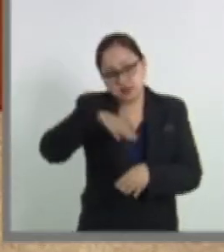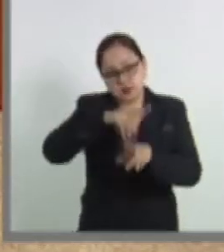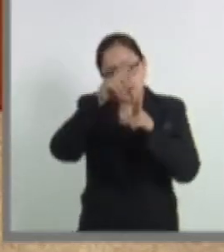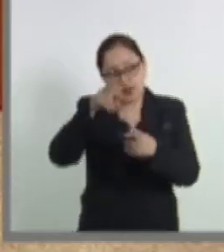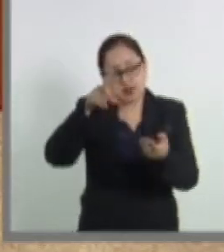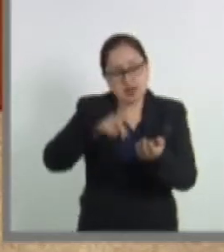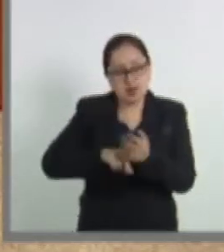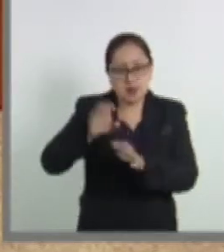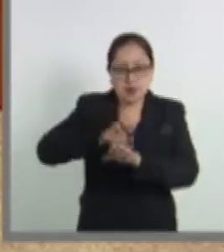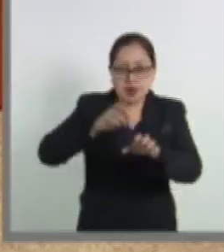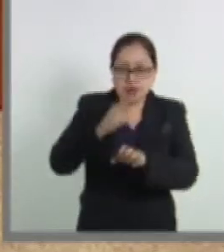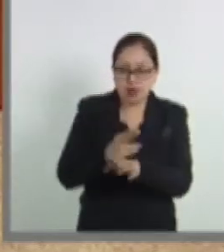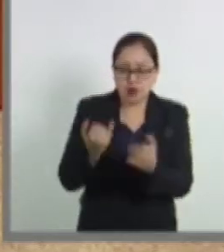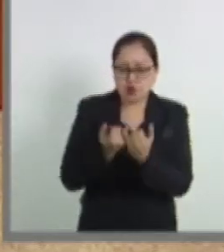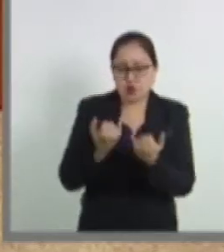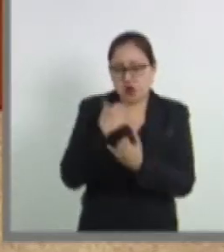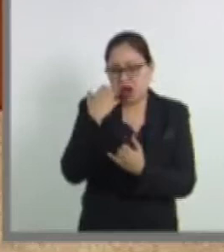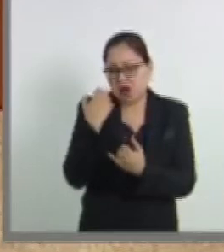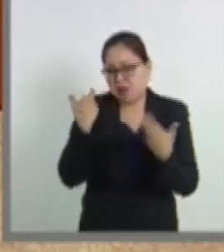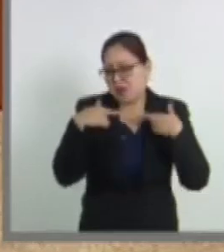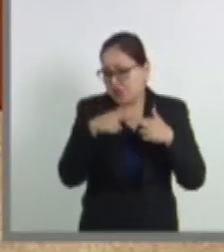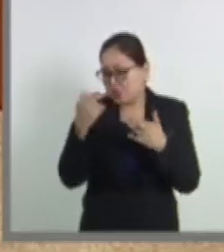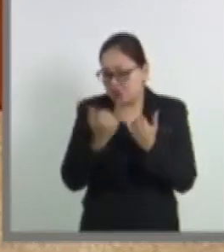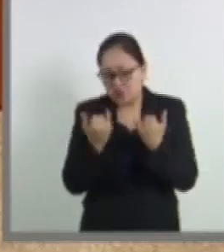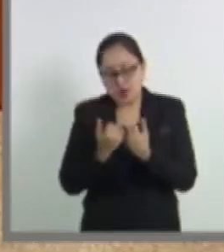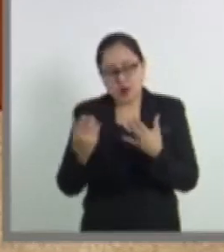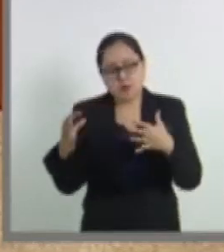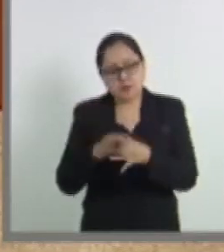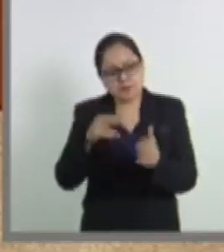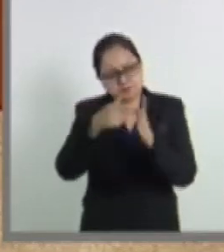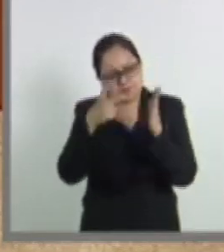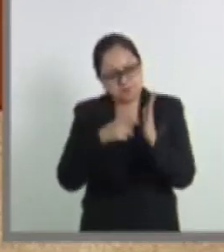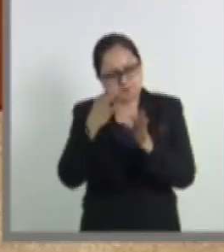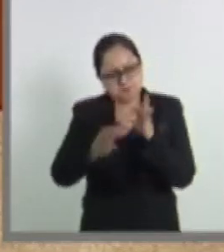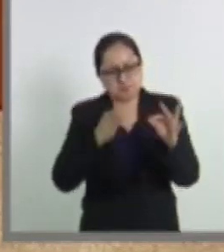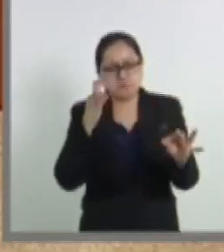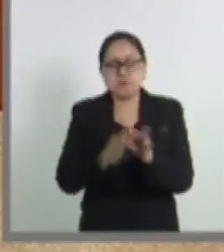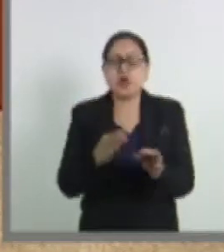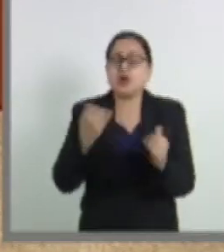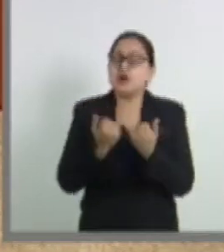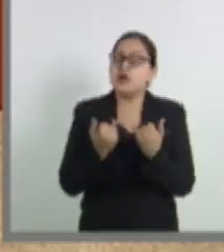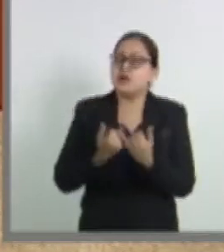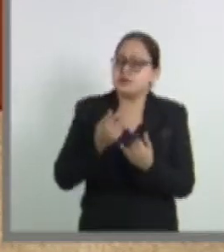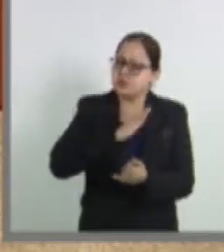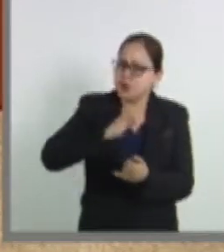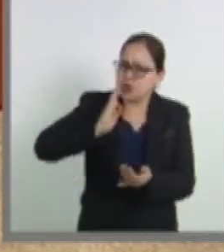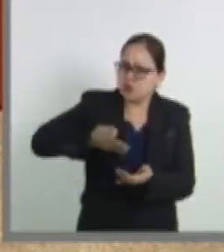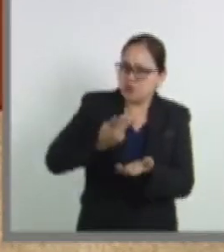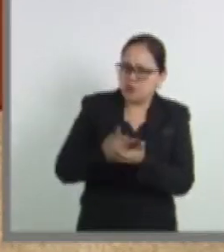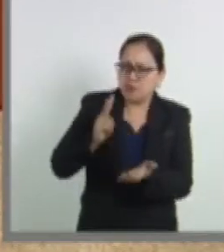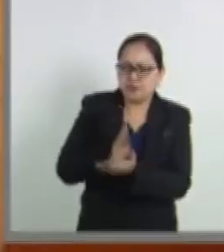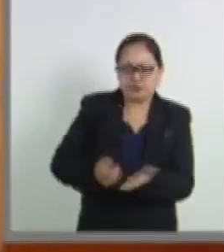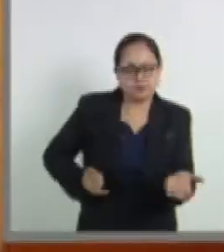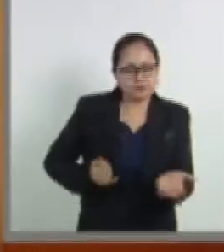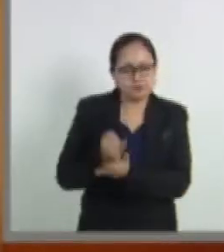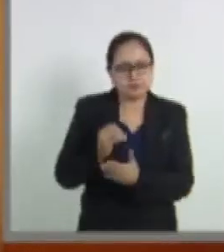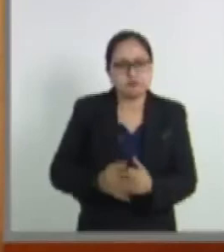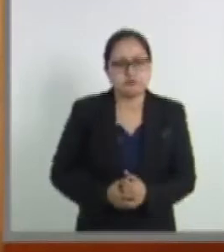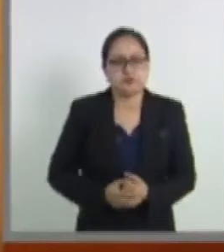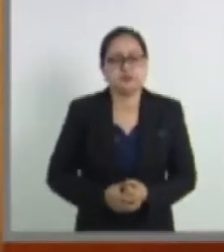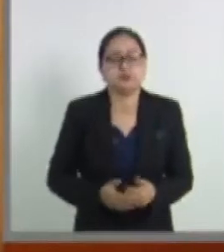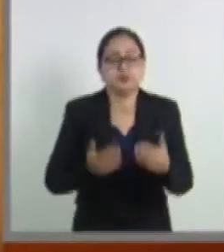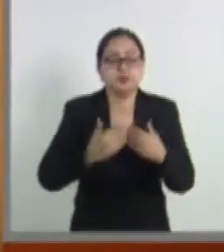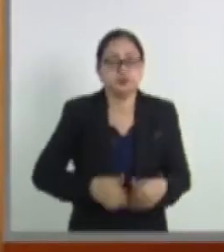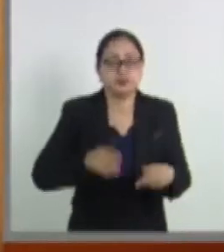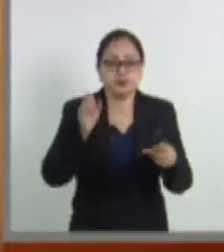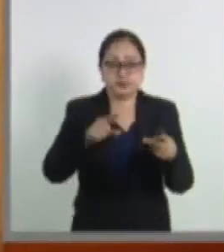en la academia, cumple con los requisitos, la experiencia y el perfil para ser ratificado en su nombramiento. Por otro